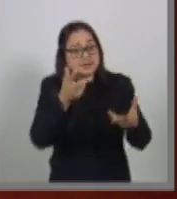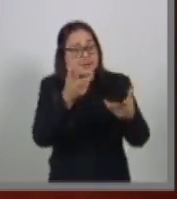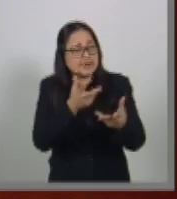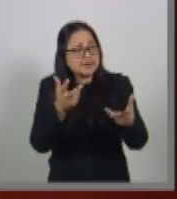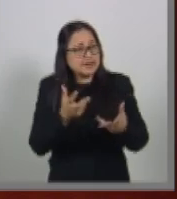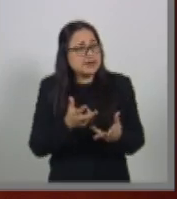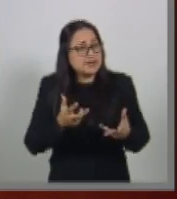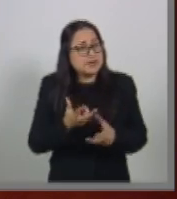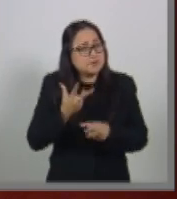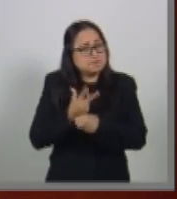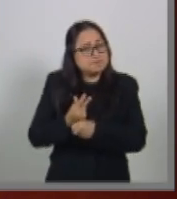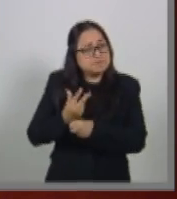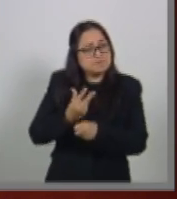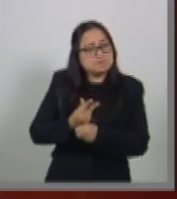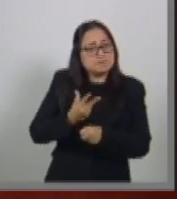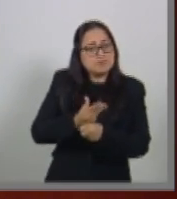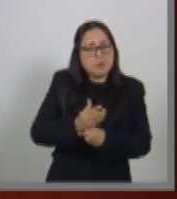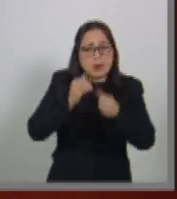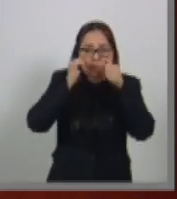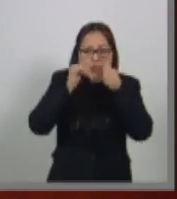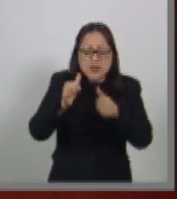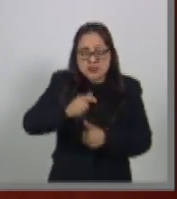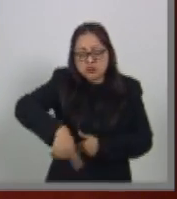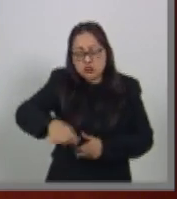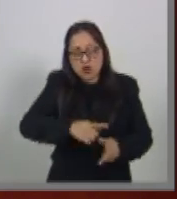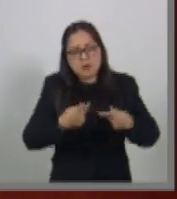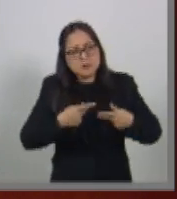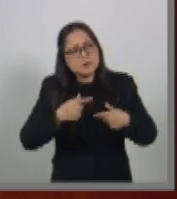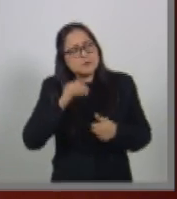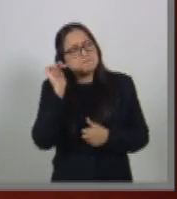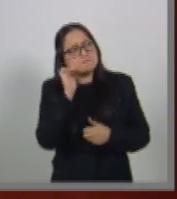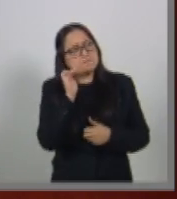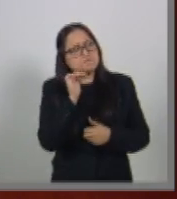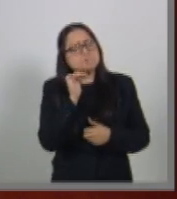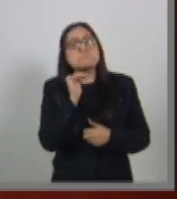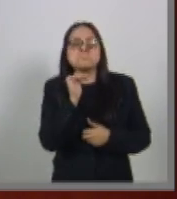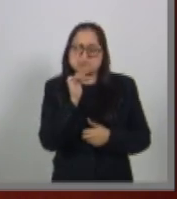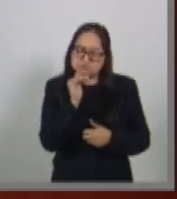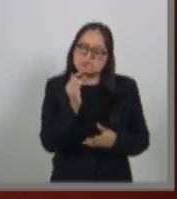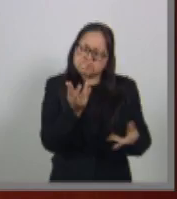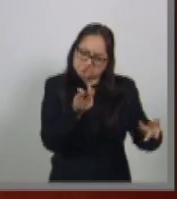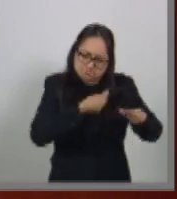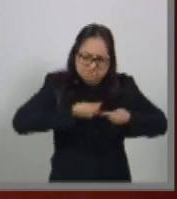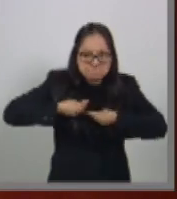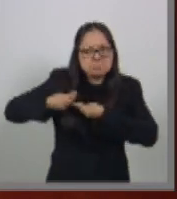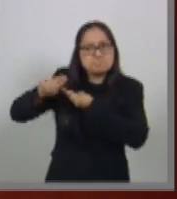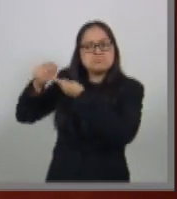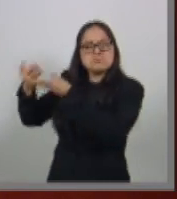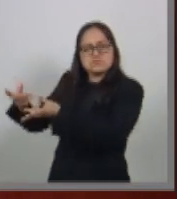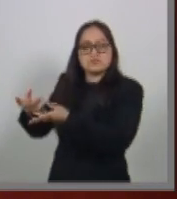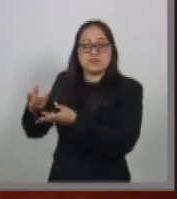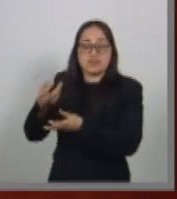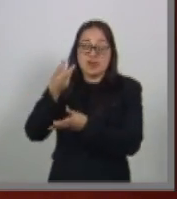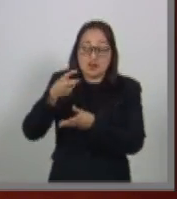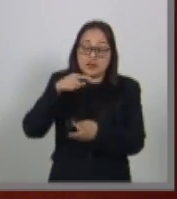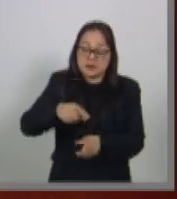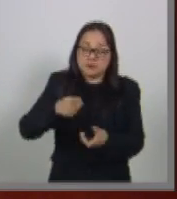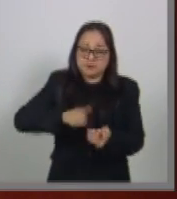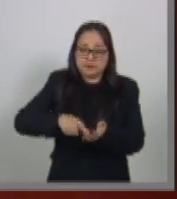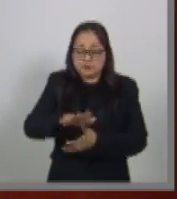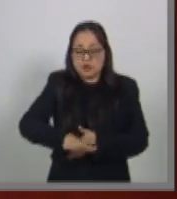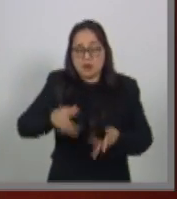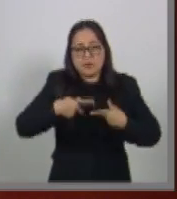contribuido en atender las demandas de una sociedad cada vez más plural y compleja, que se siente